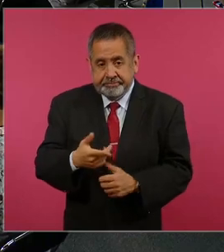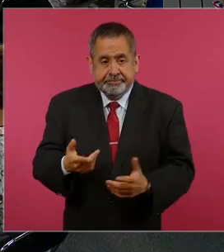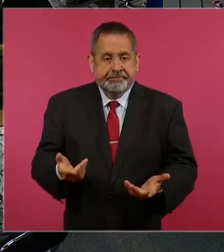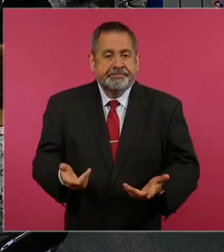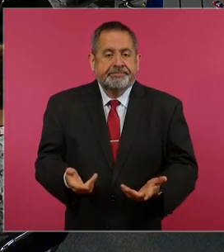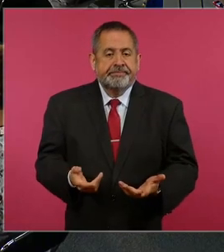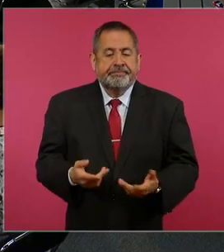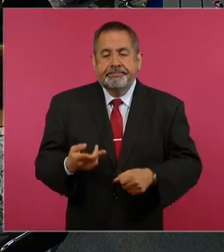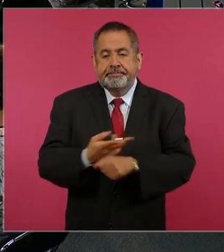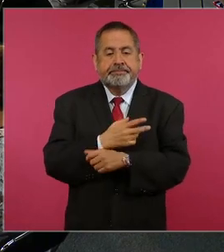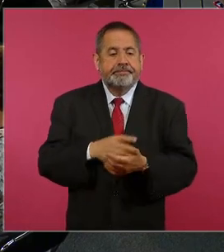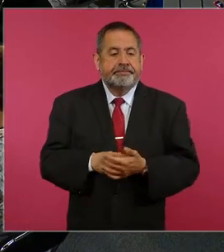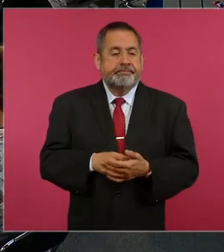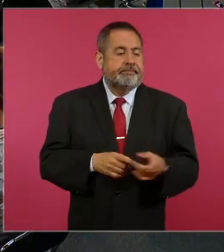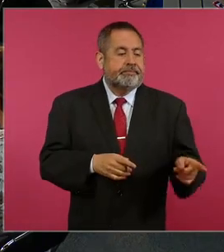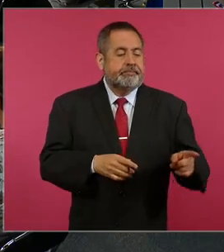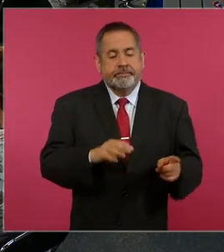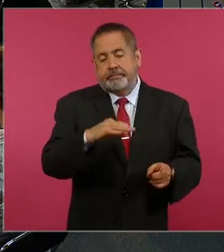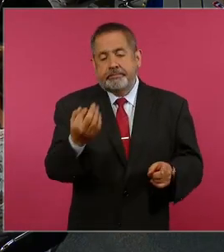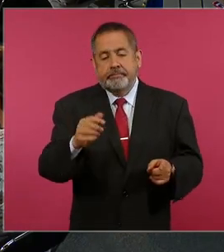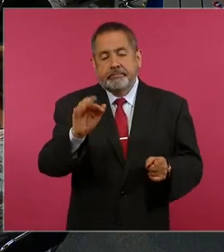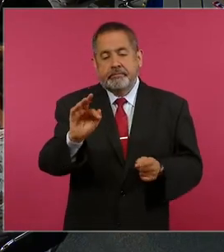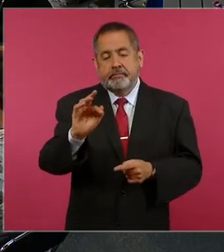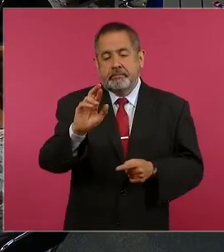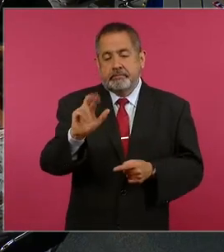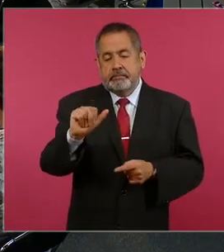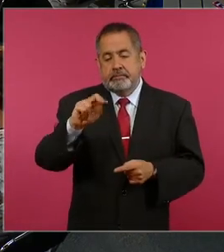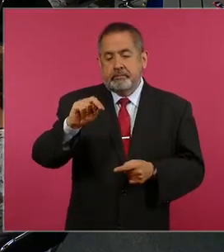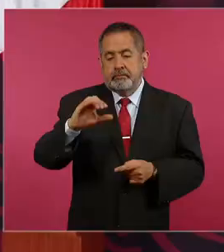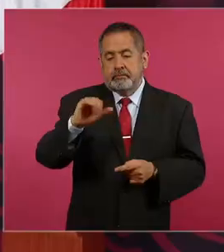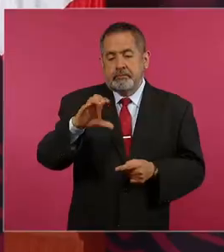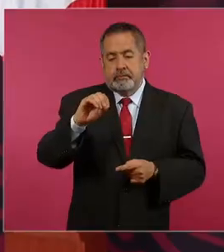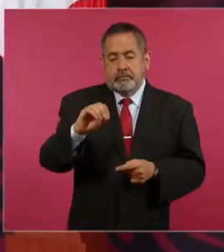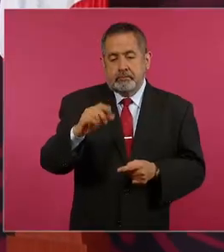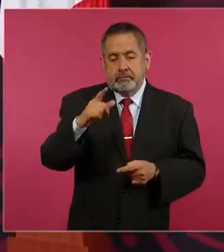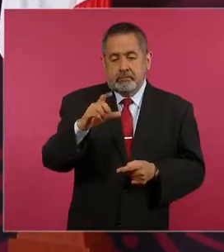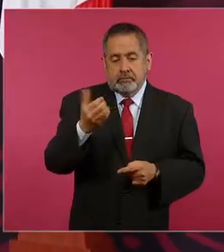Y a Francisco Goitia.